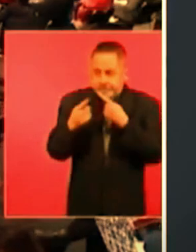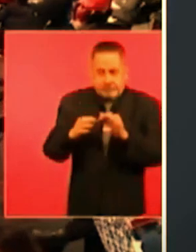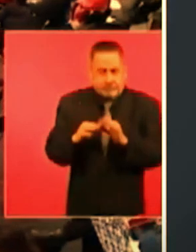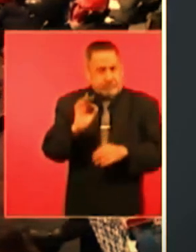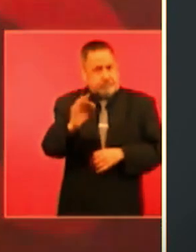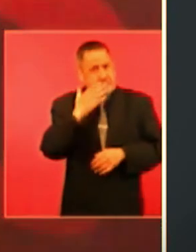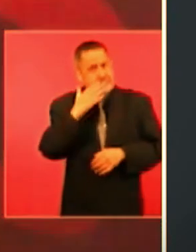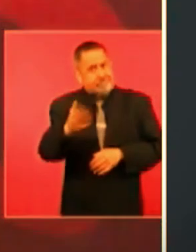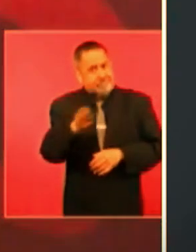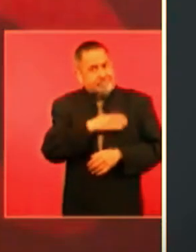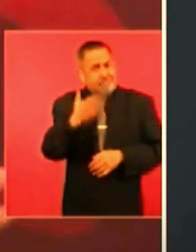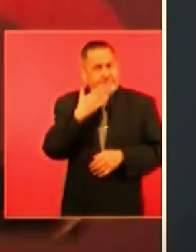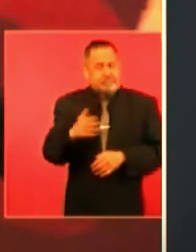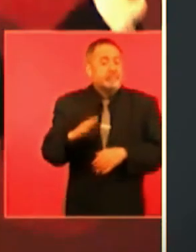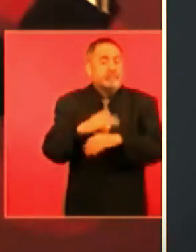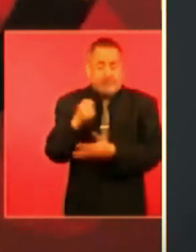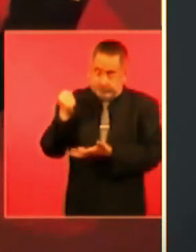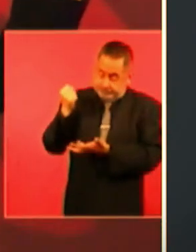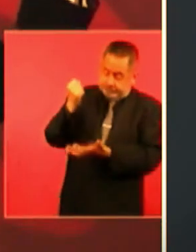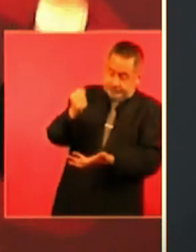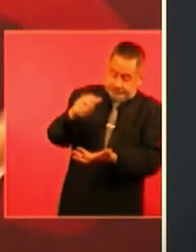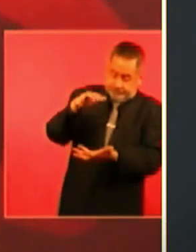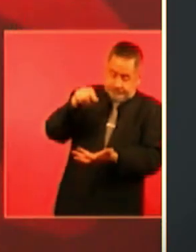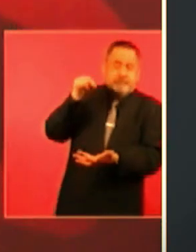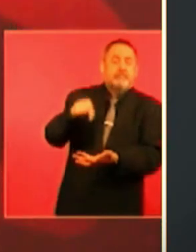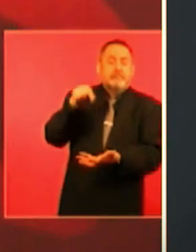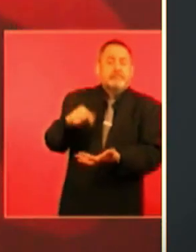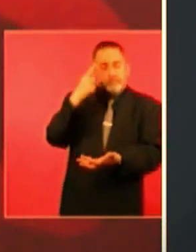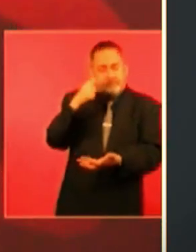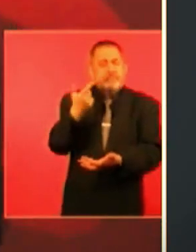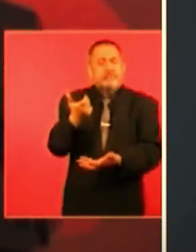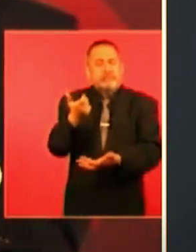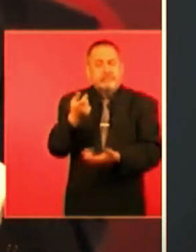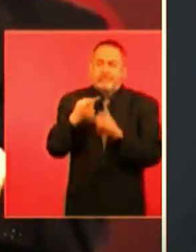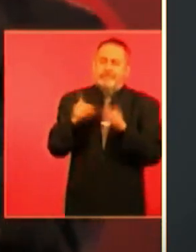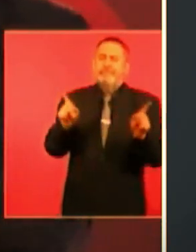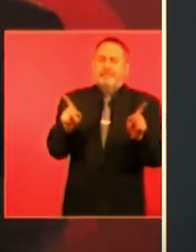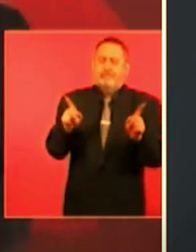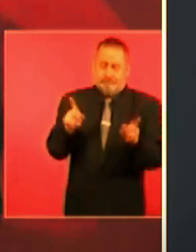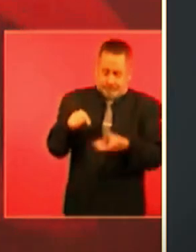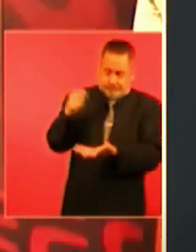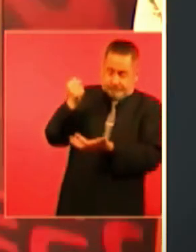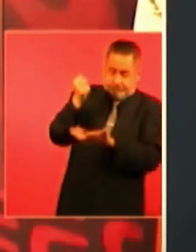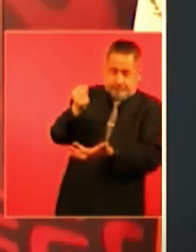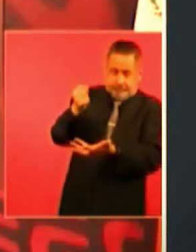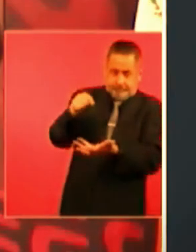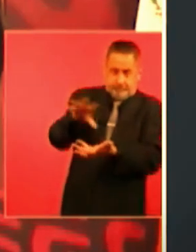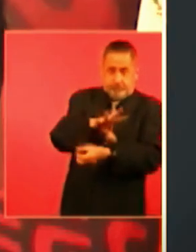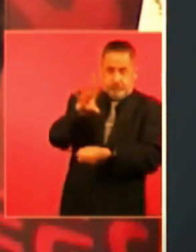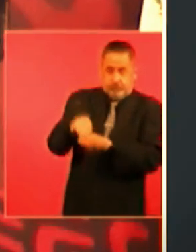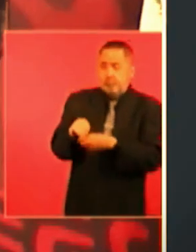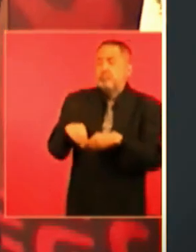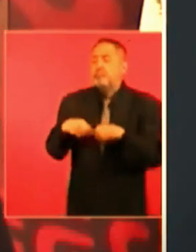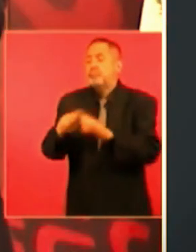plantar en la agenda cotidiana los temas electorales que a él interesan, digamos, para brincarse un poco estos llamados a misa que le hace todos los días